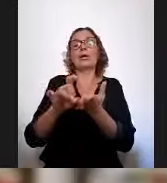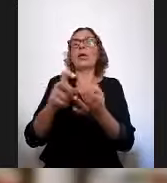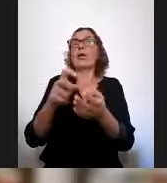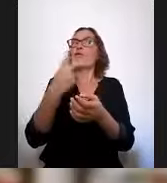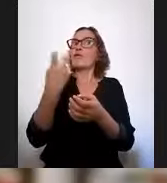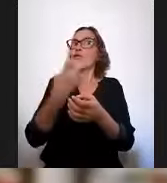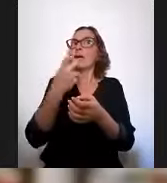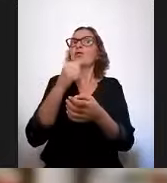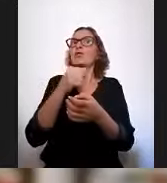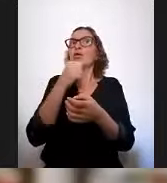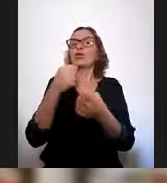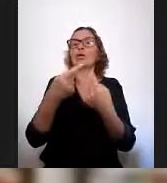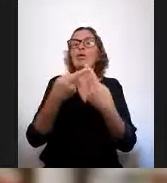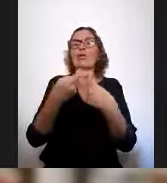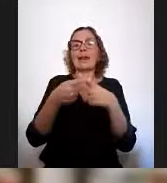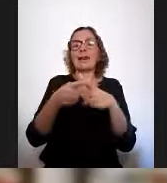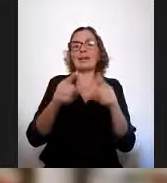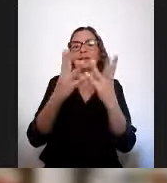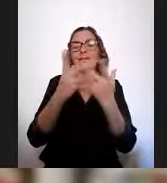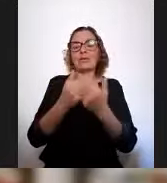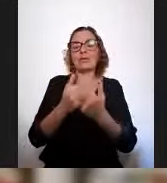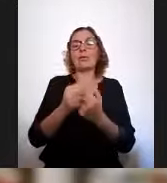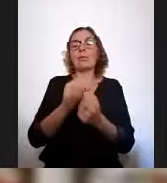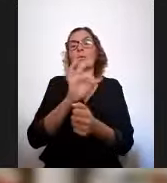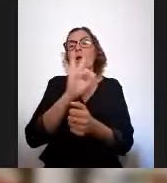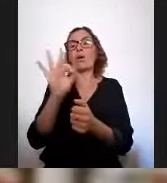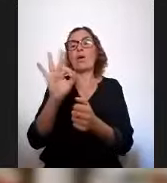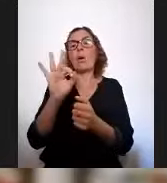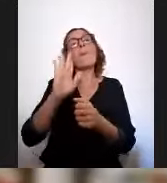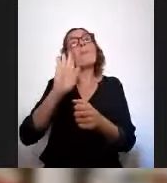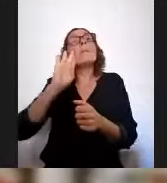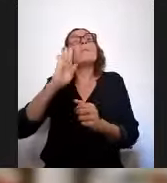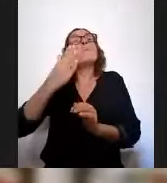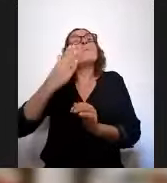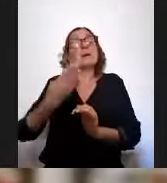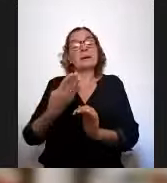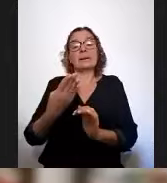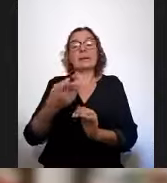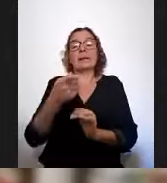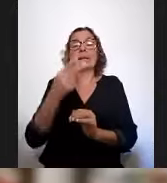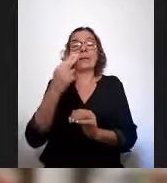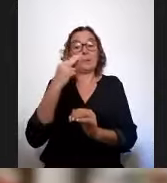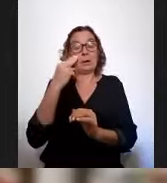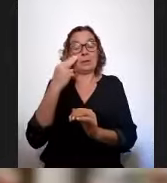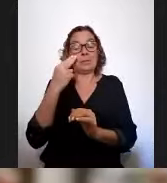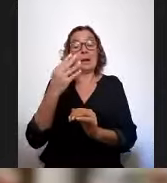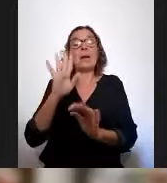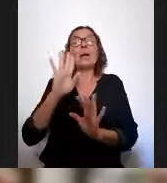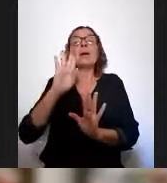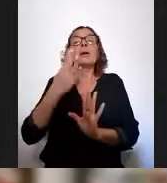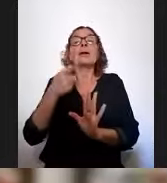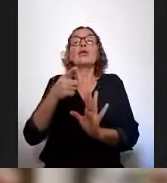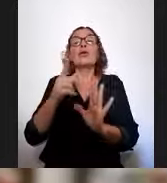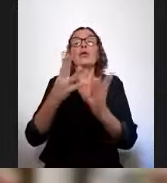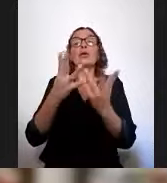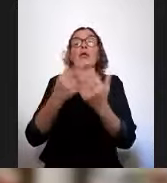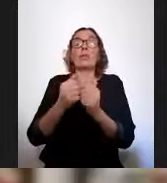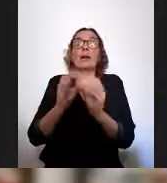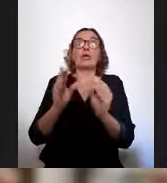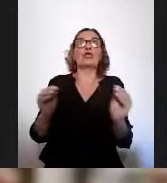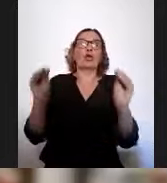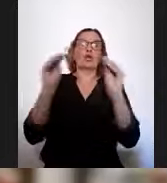forma distinta o similar ese problema. Capaz que no de una forma completa. Por